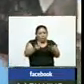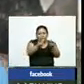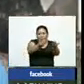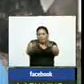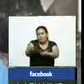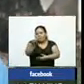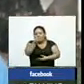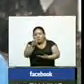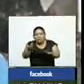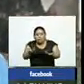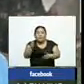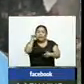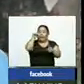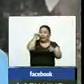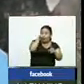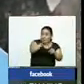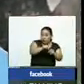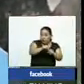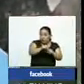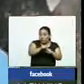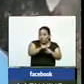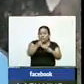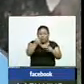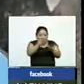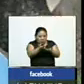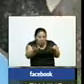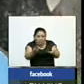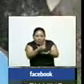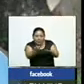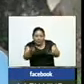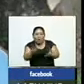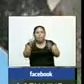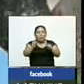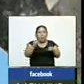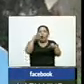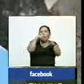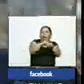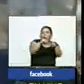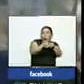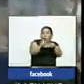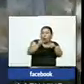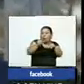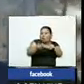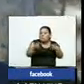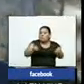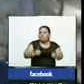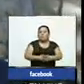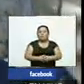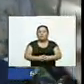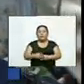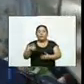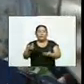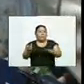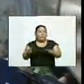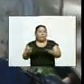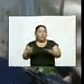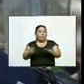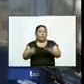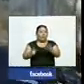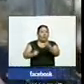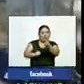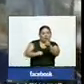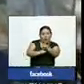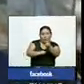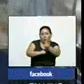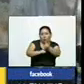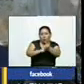Entonces, eso, todas esas grandes cantidades las vamos a estar ahorrando prácticamente al año. A ayudar a que toda